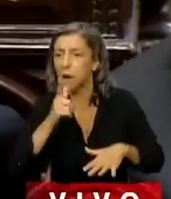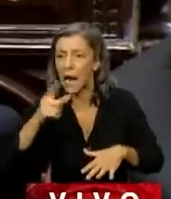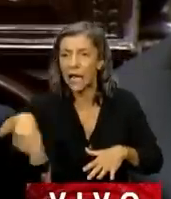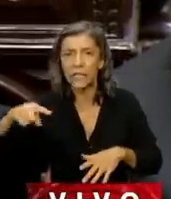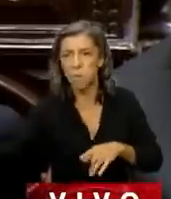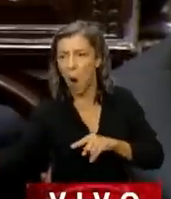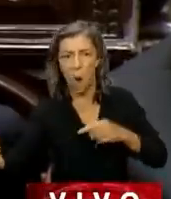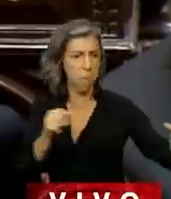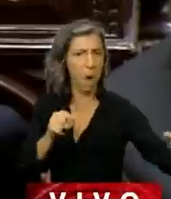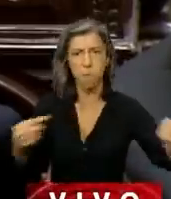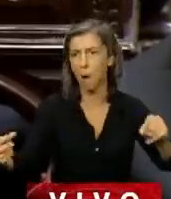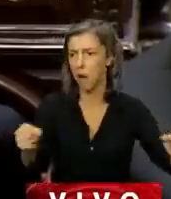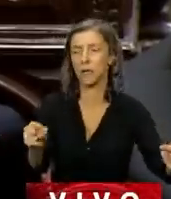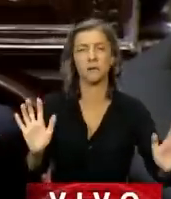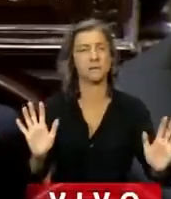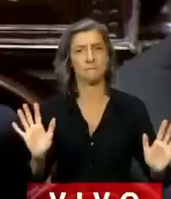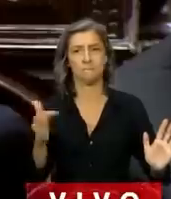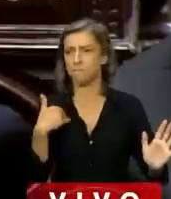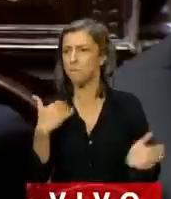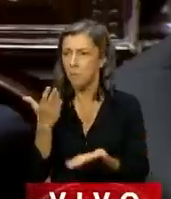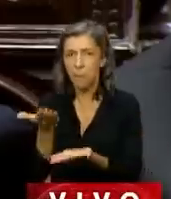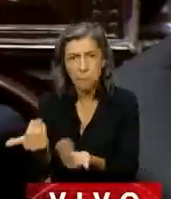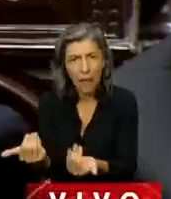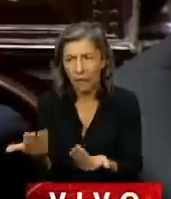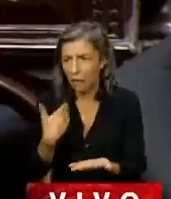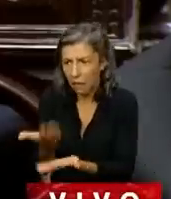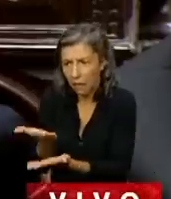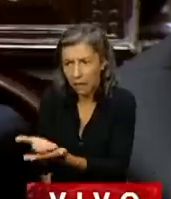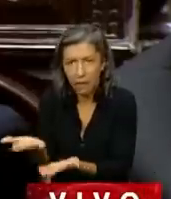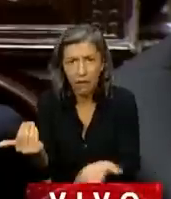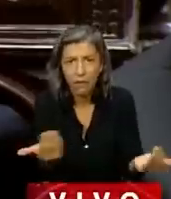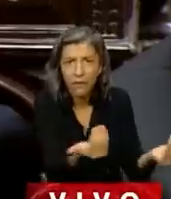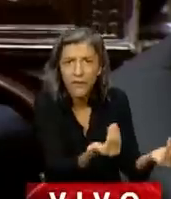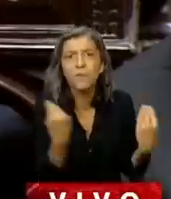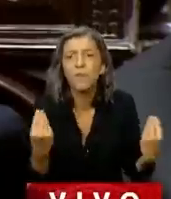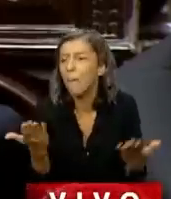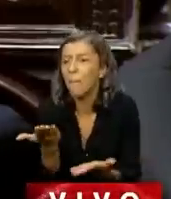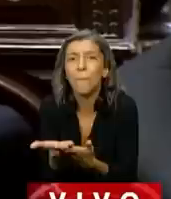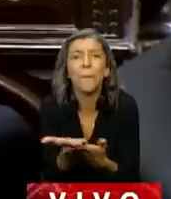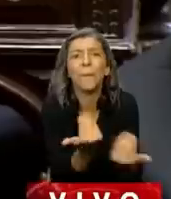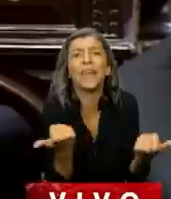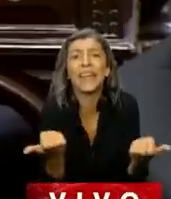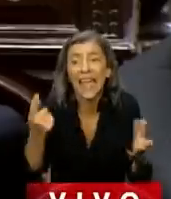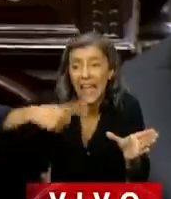gobierno necesita encontrar un rumbo, encontrar un camino,